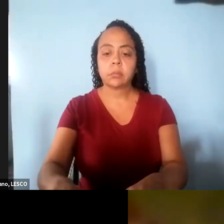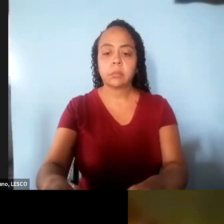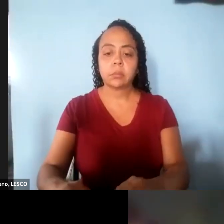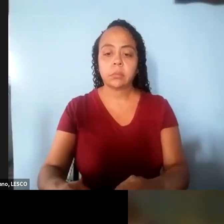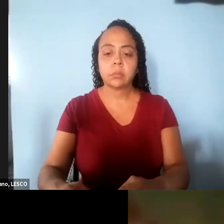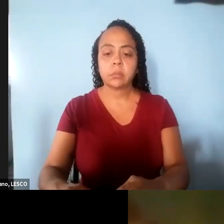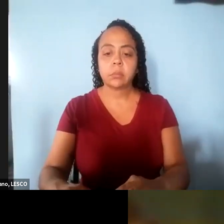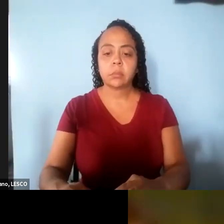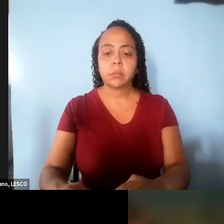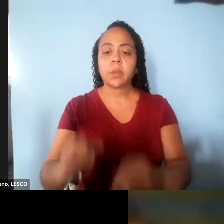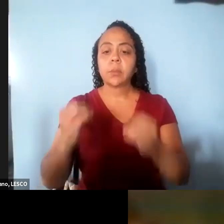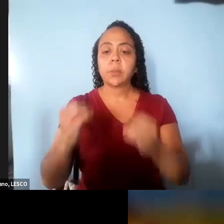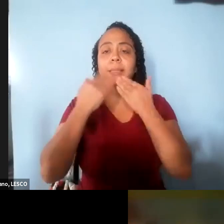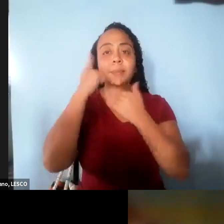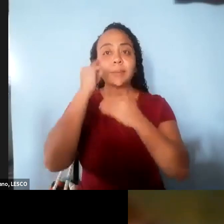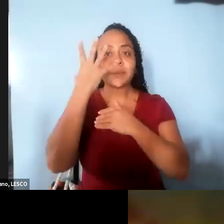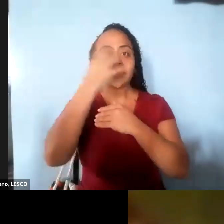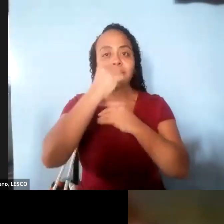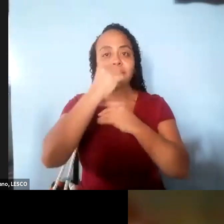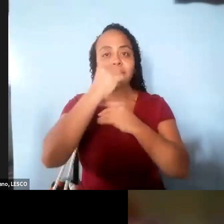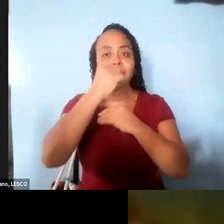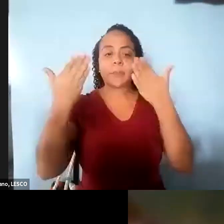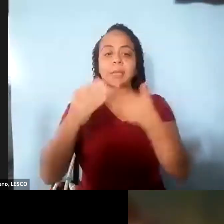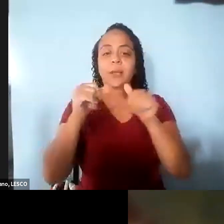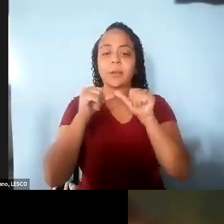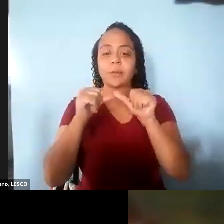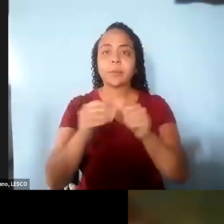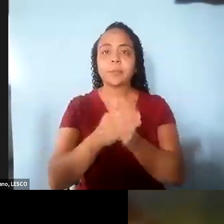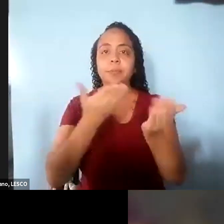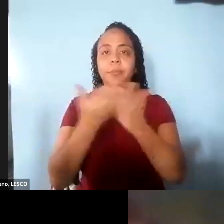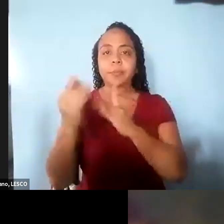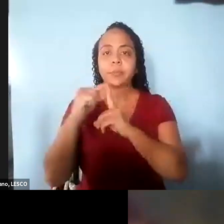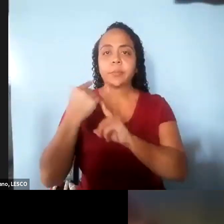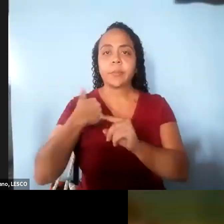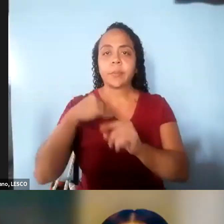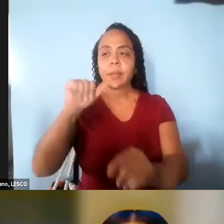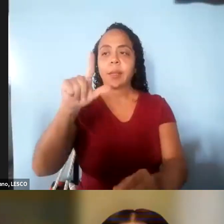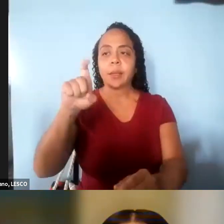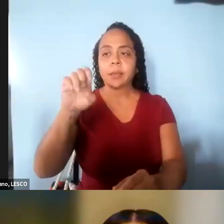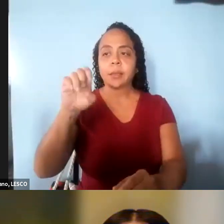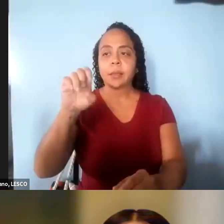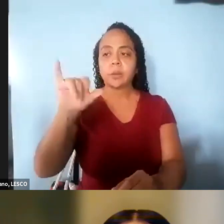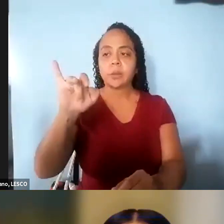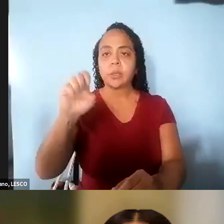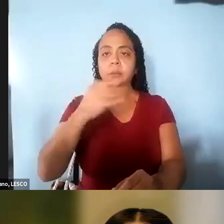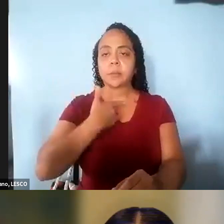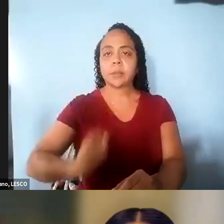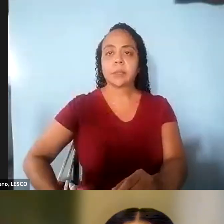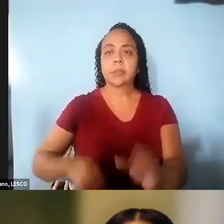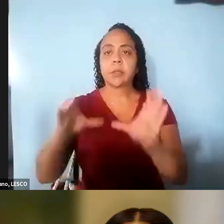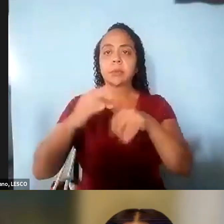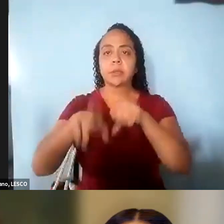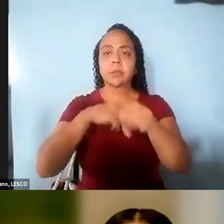emotivas palabras de bienvenida y a continuación cedo la palabra al señor alexander solís presidente de la comisión nacional